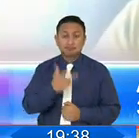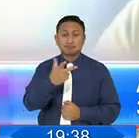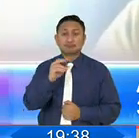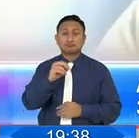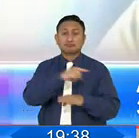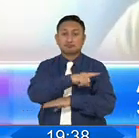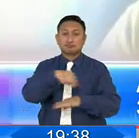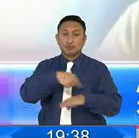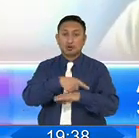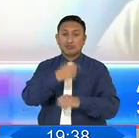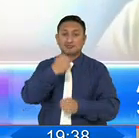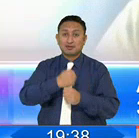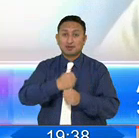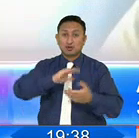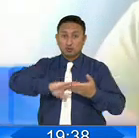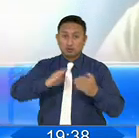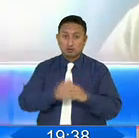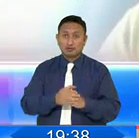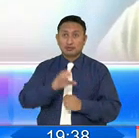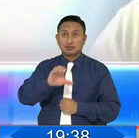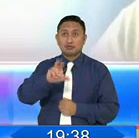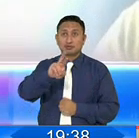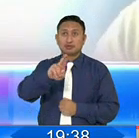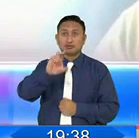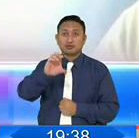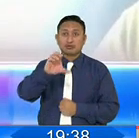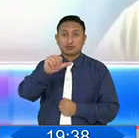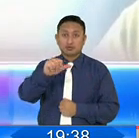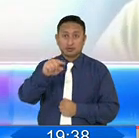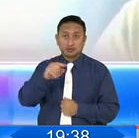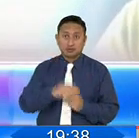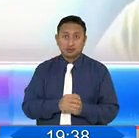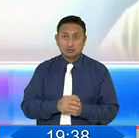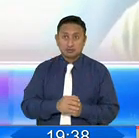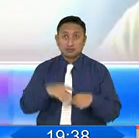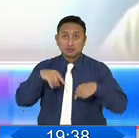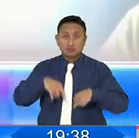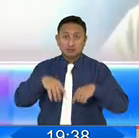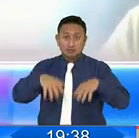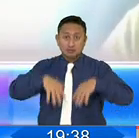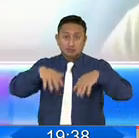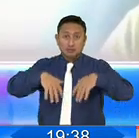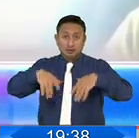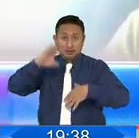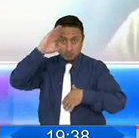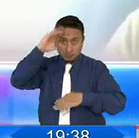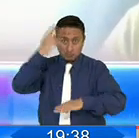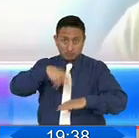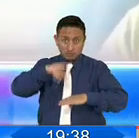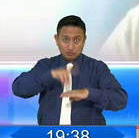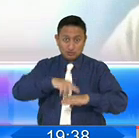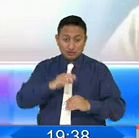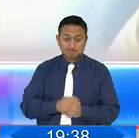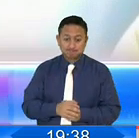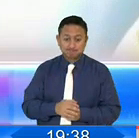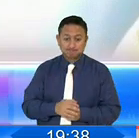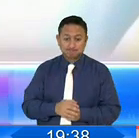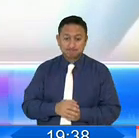horas de trabajo comunitario en el CRAC, en el Centro Regional de Adiestramiento Canino, en la Policía Nacional. Y